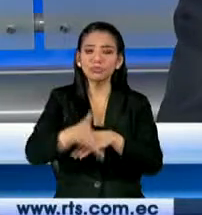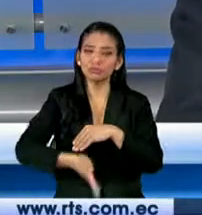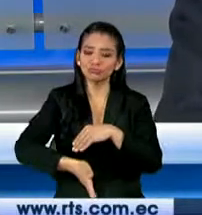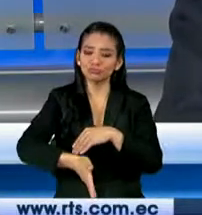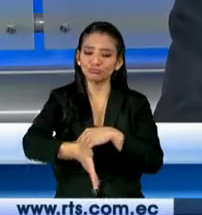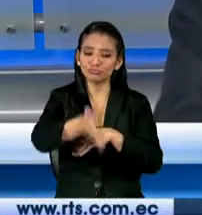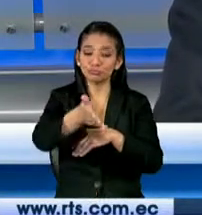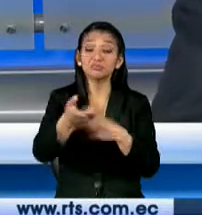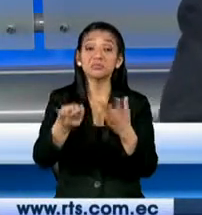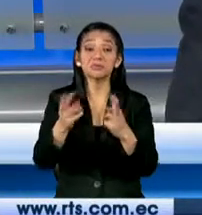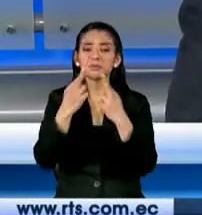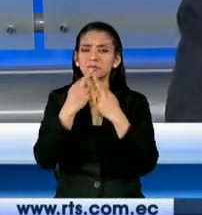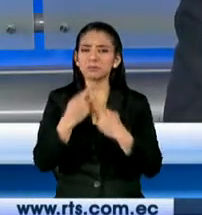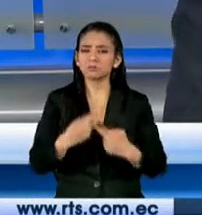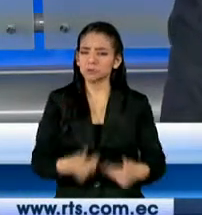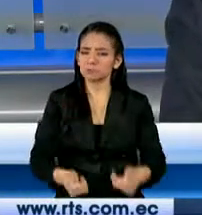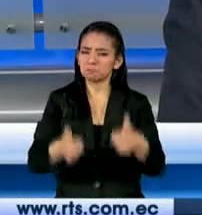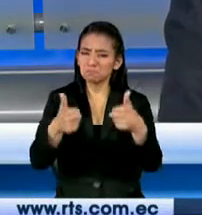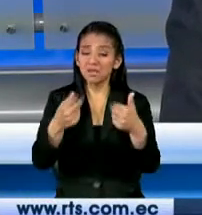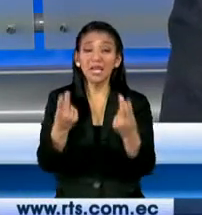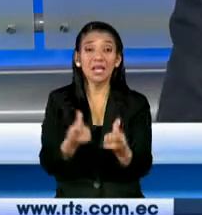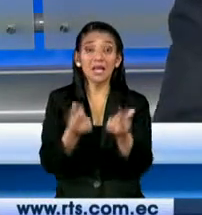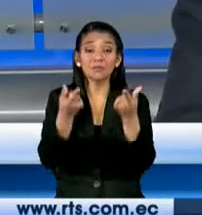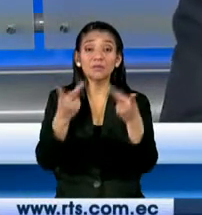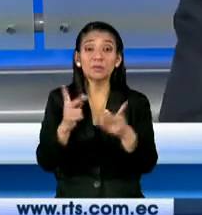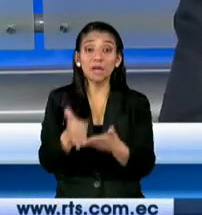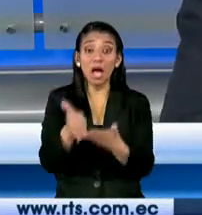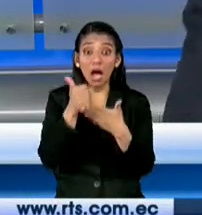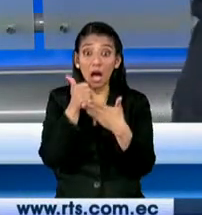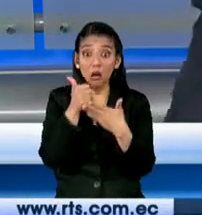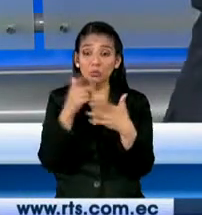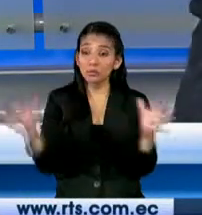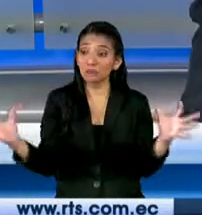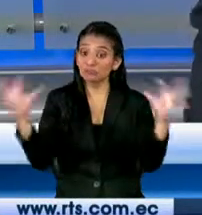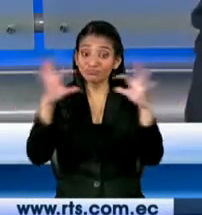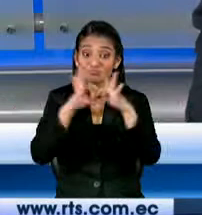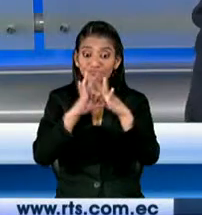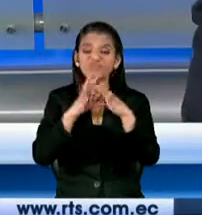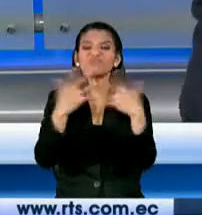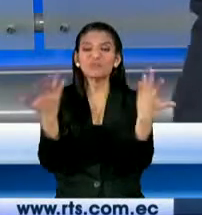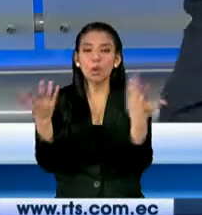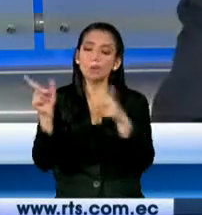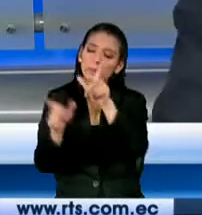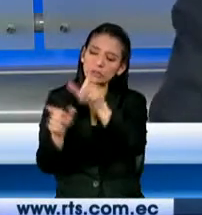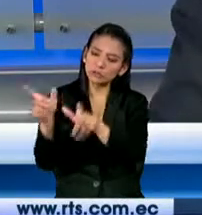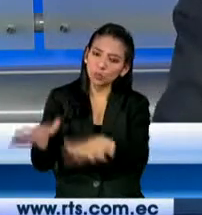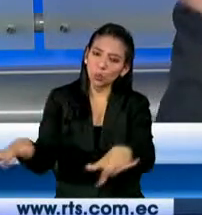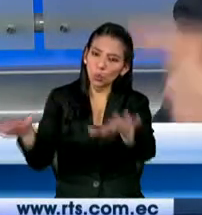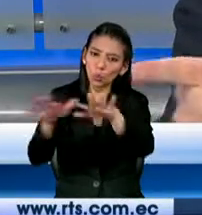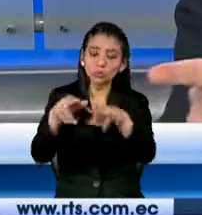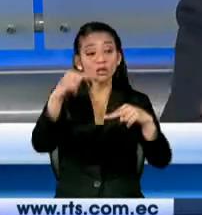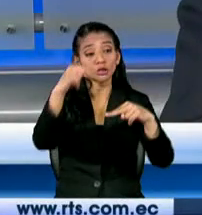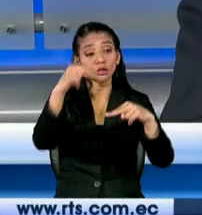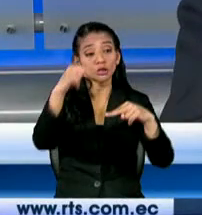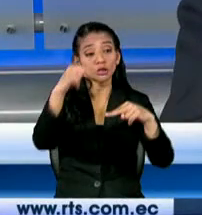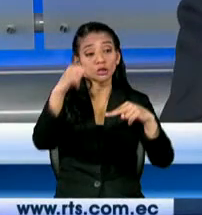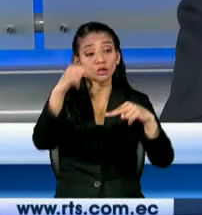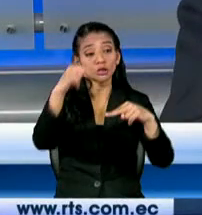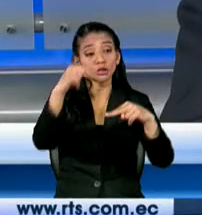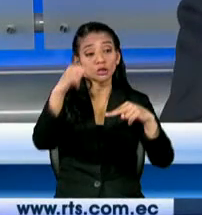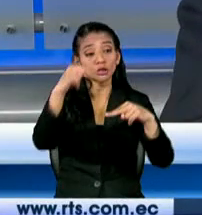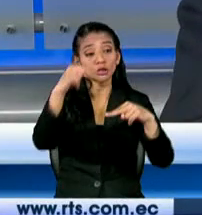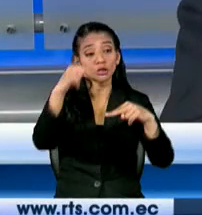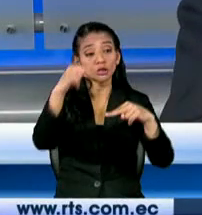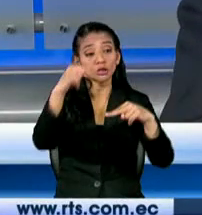hablamos de respuestas inmediatas y si hablamos de la ayuda que se presta el trabajo en conjunto entre la sociedad, el noticiero y las autoridades,